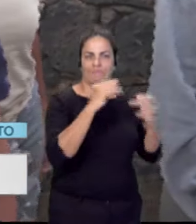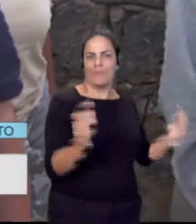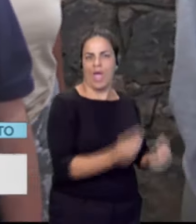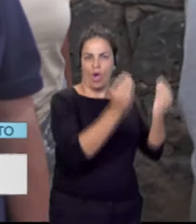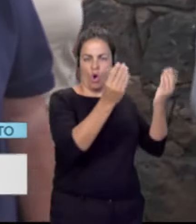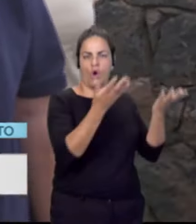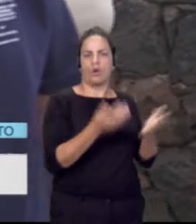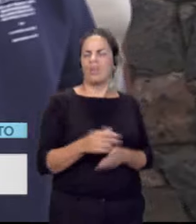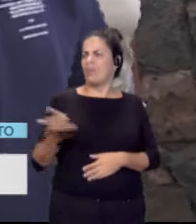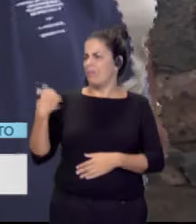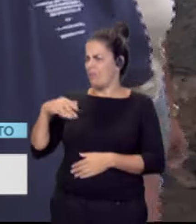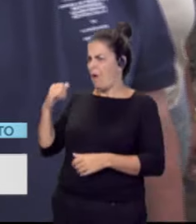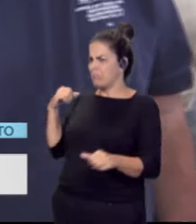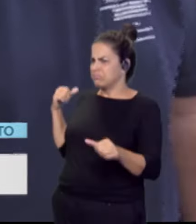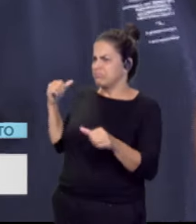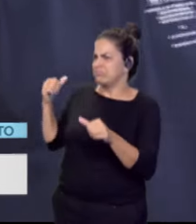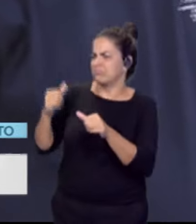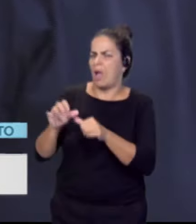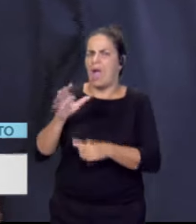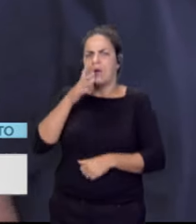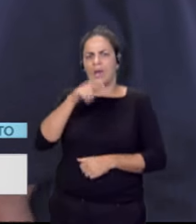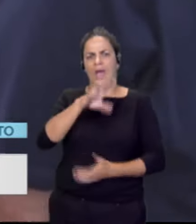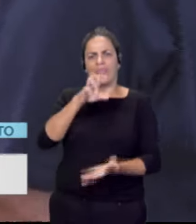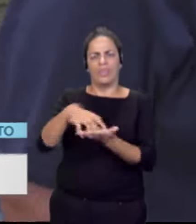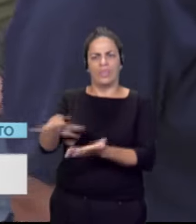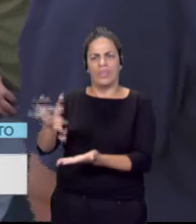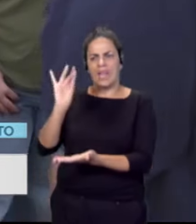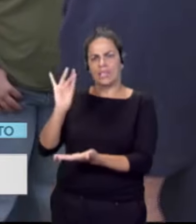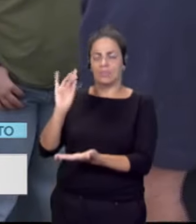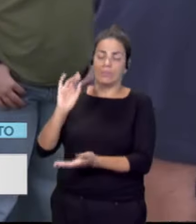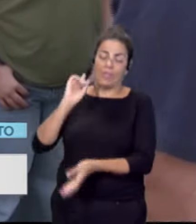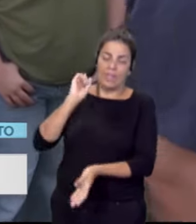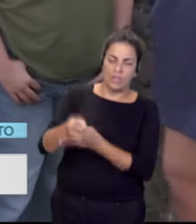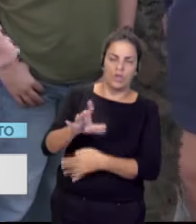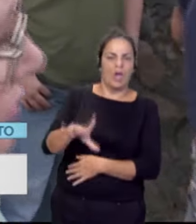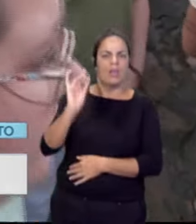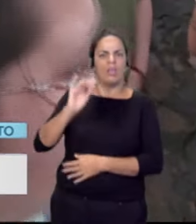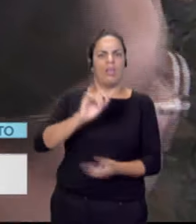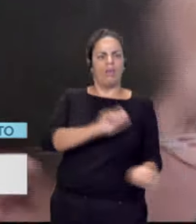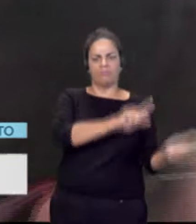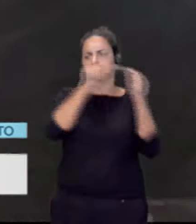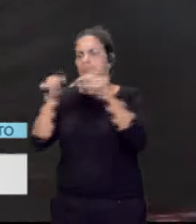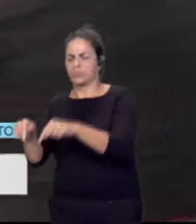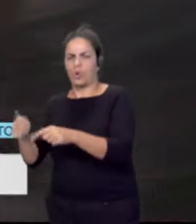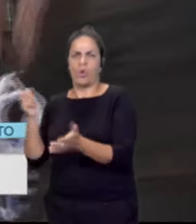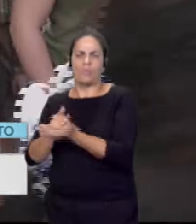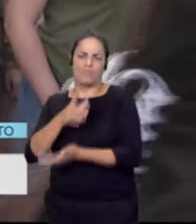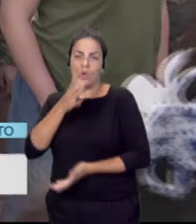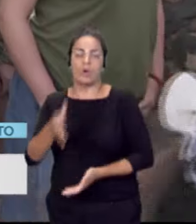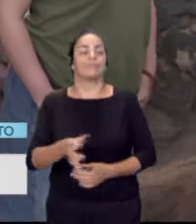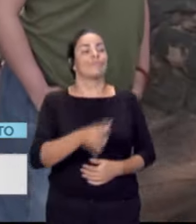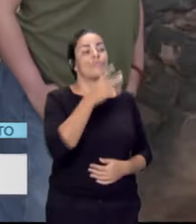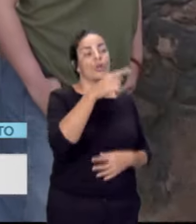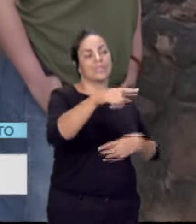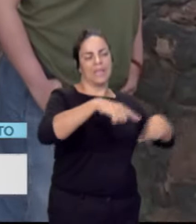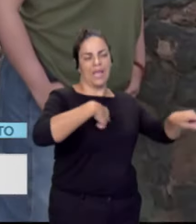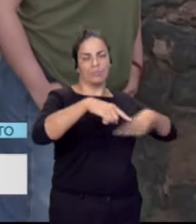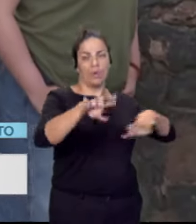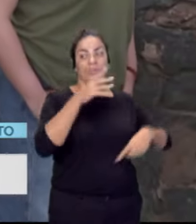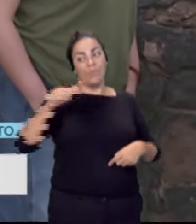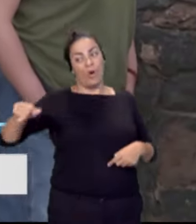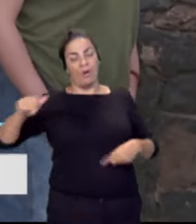de tanto tiempo la dirección ha decidido cambiar pues el ciclo? Los motivos han sido por el transporte, ya que en Gran Tarajal